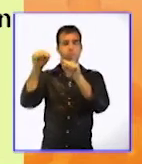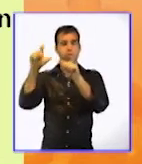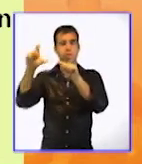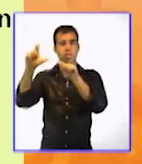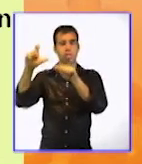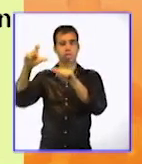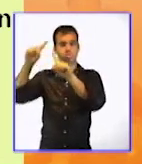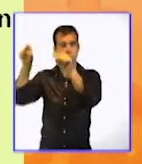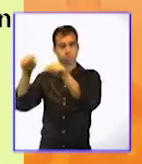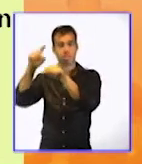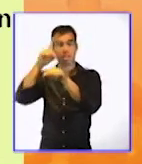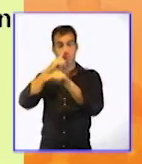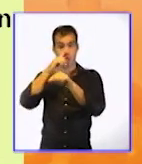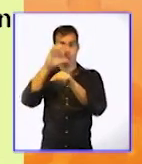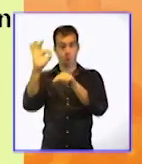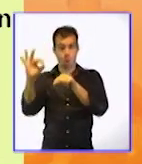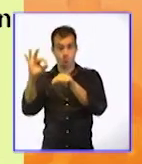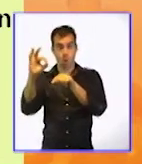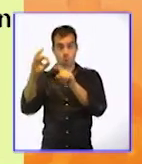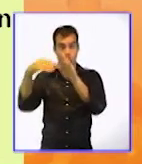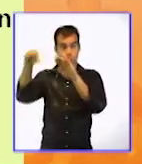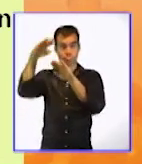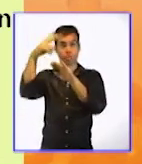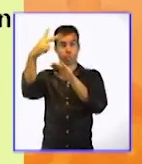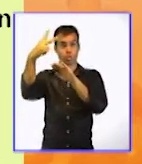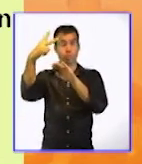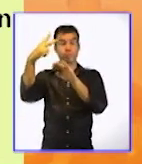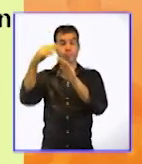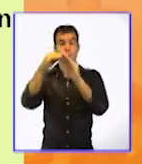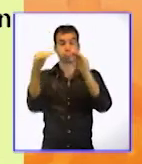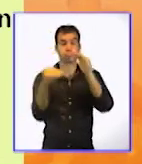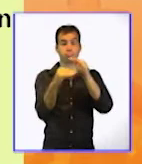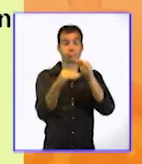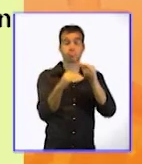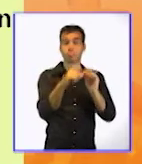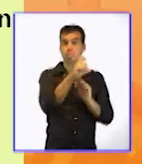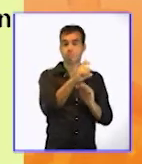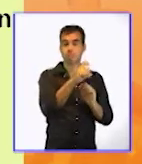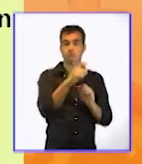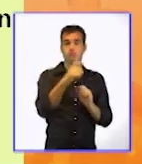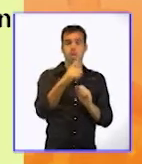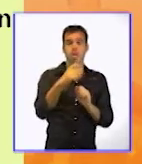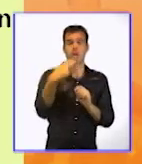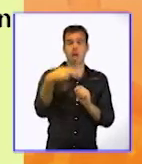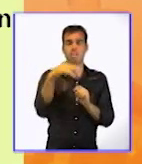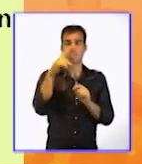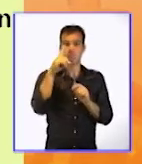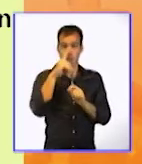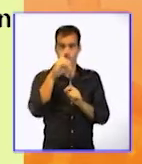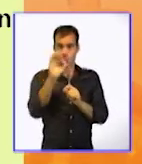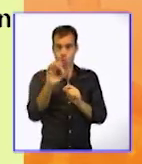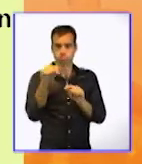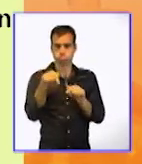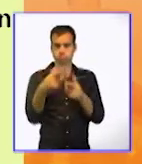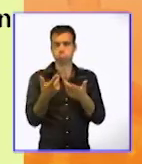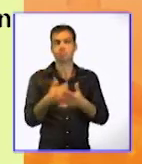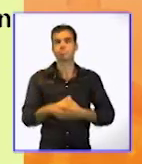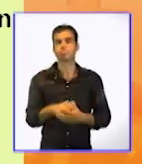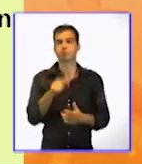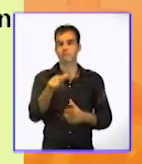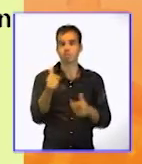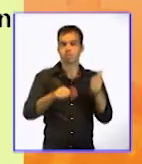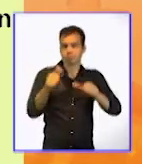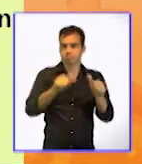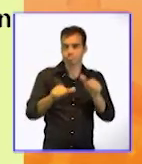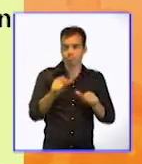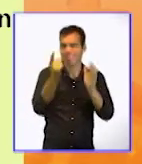de las moléculas. En este caso, podemos decir que es para la los electrolitos